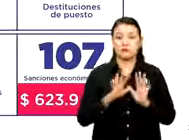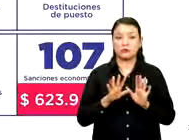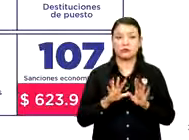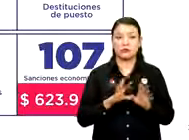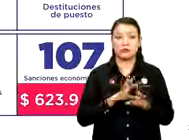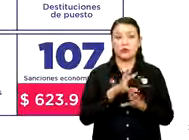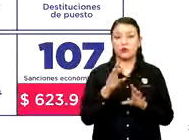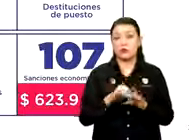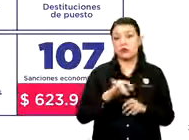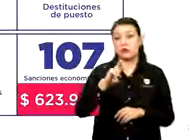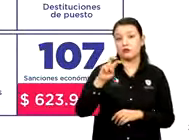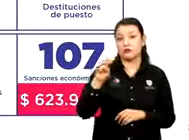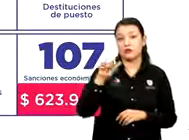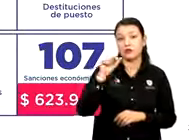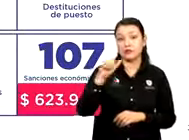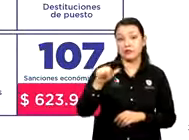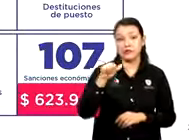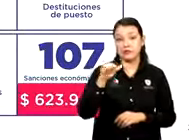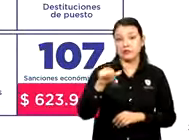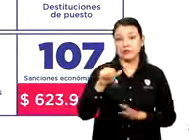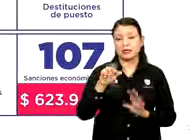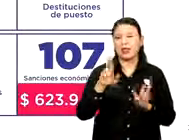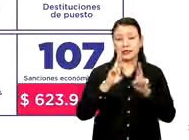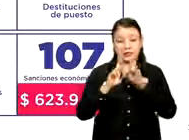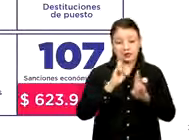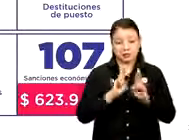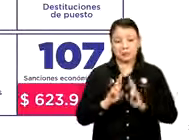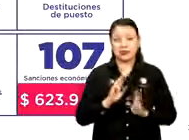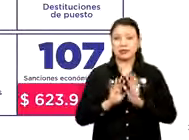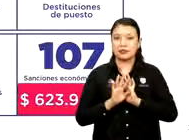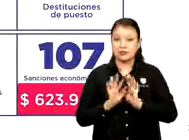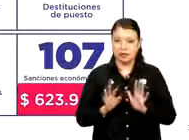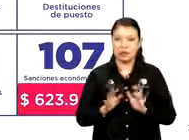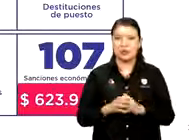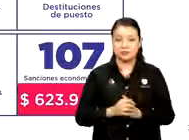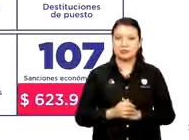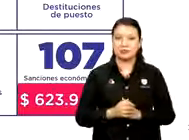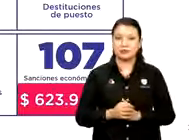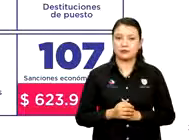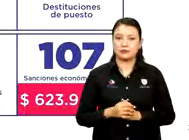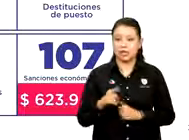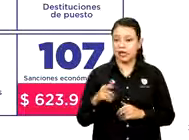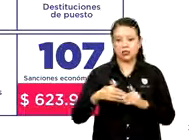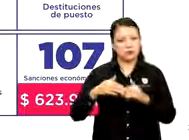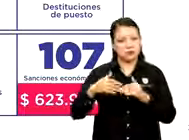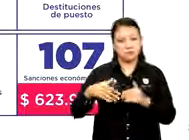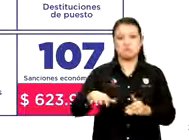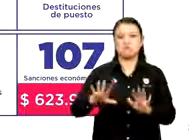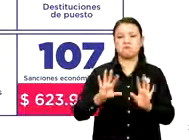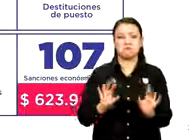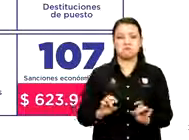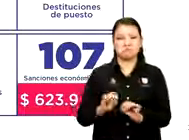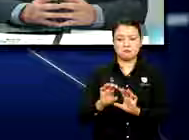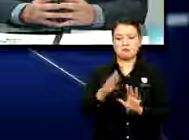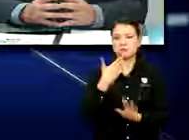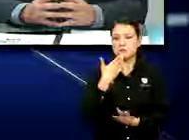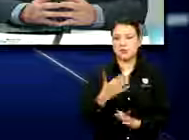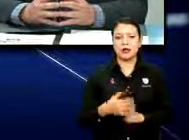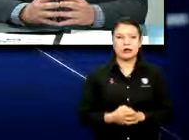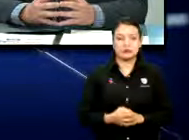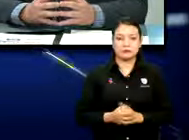resoluciones las cuales obviamente siguen su camino y su curso legal correspondiente hay que entender que al final de